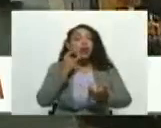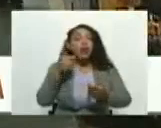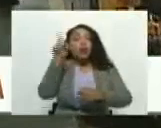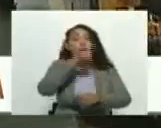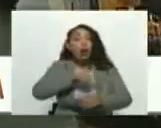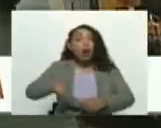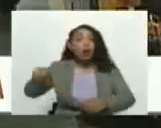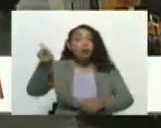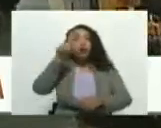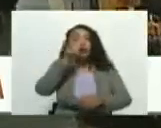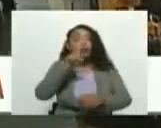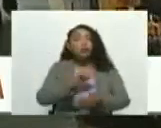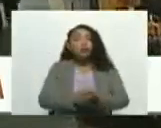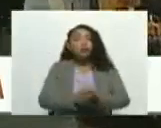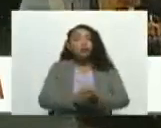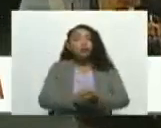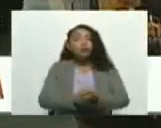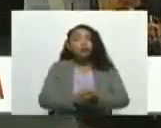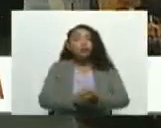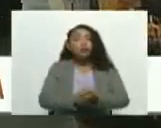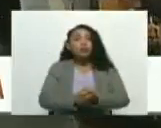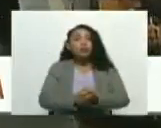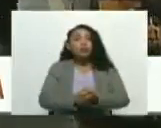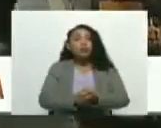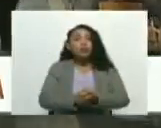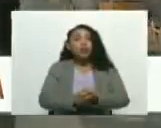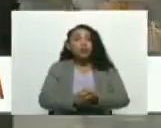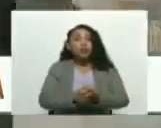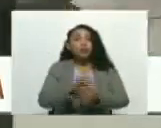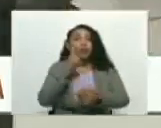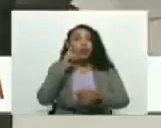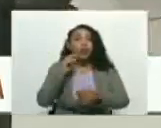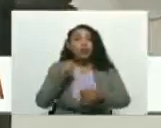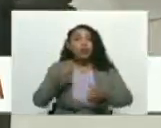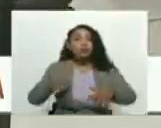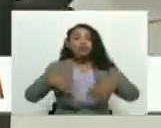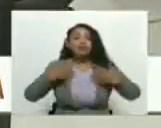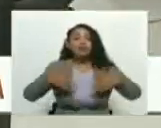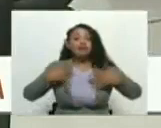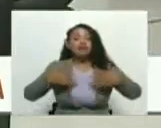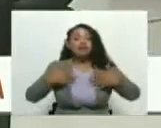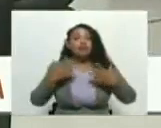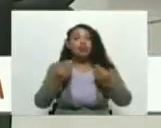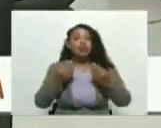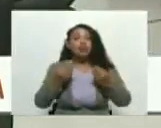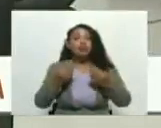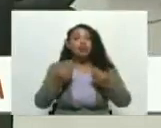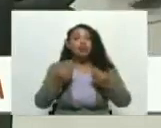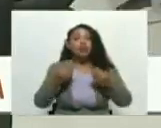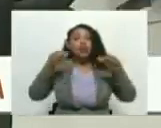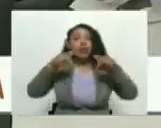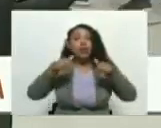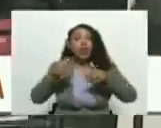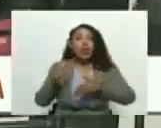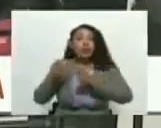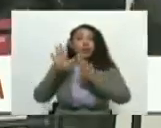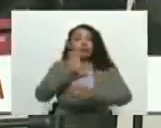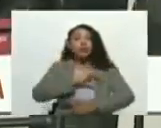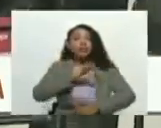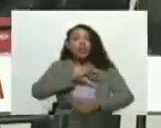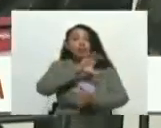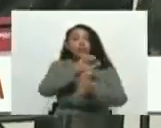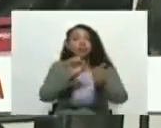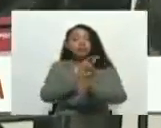cauchos. ¿Verdad que el pueblo de Aragua está bastante contento, bastante animado? Y que también en esta sede, señora